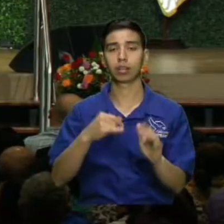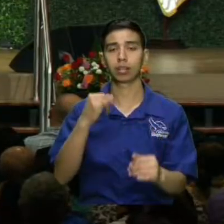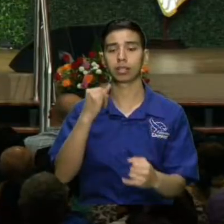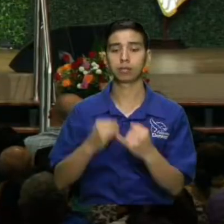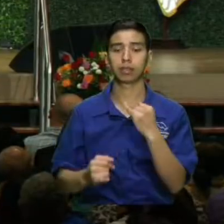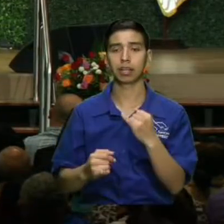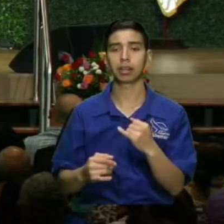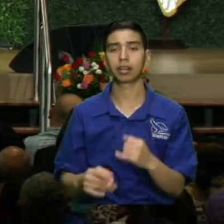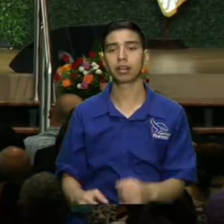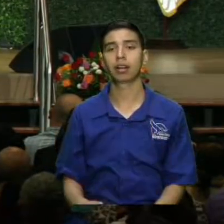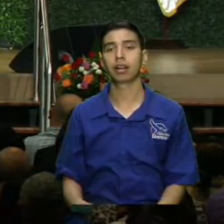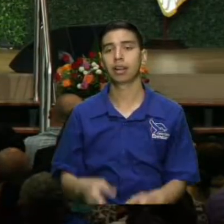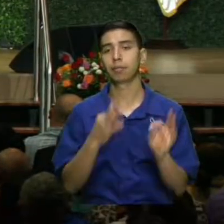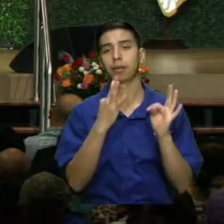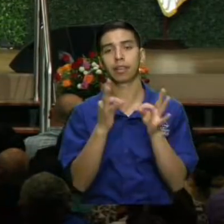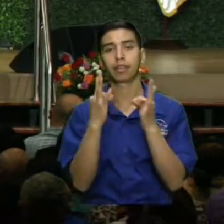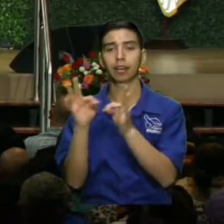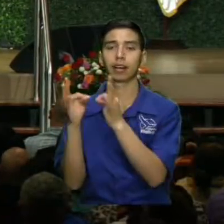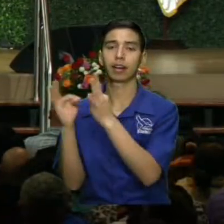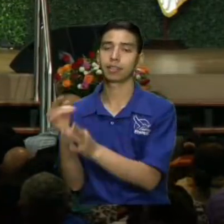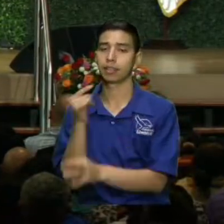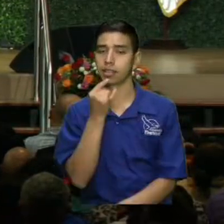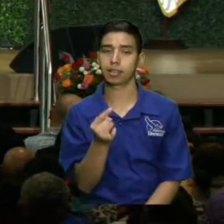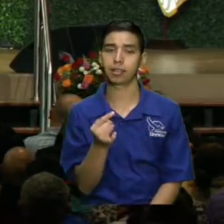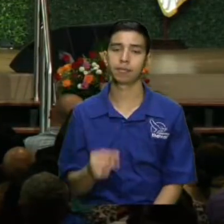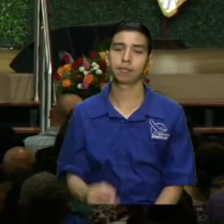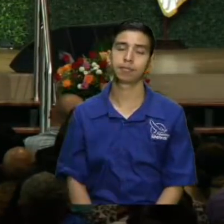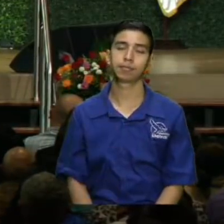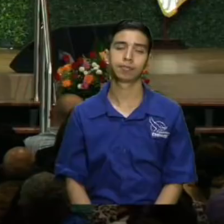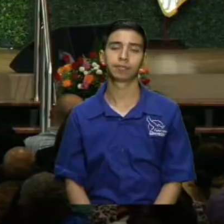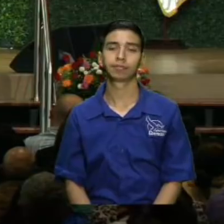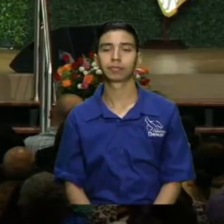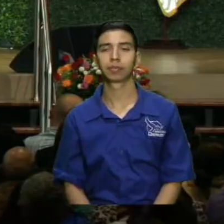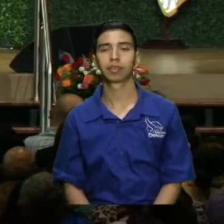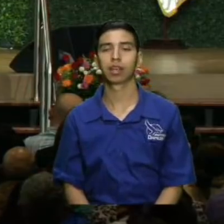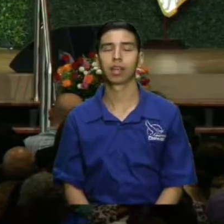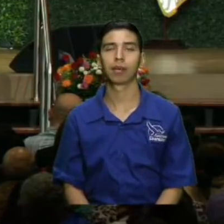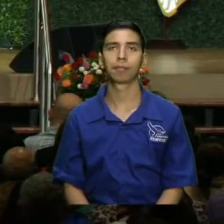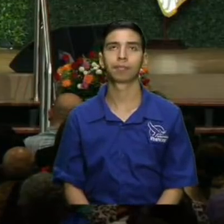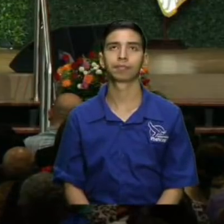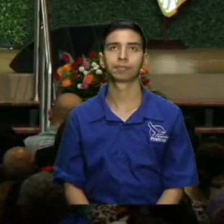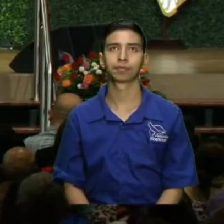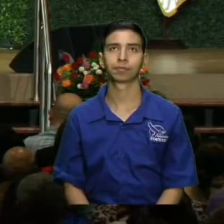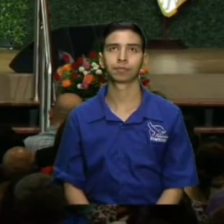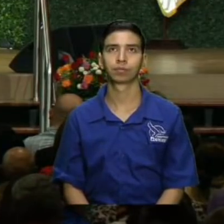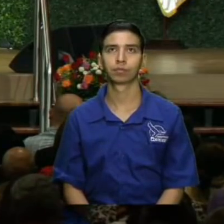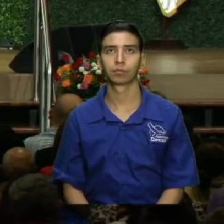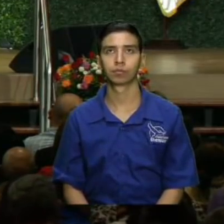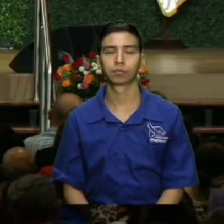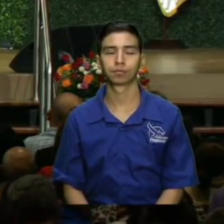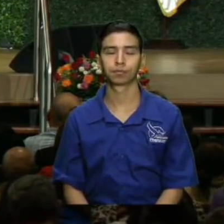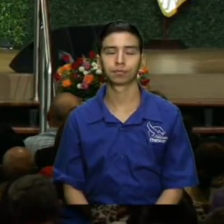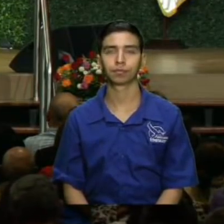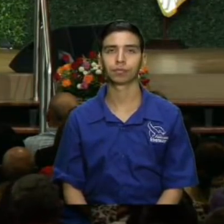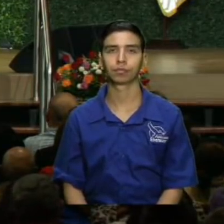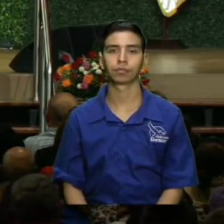Ay, gracias a Dios tenemos todo el día para seguir platicando, ¿eh? Tengo otro por acá. Oh, esto es tremendo.